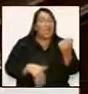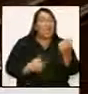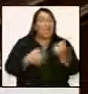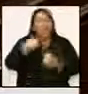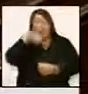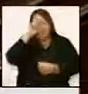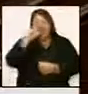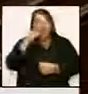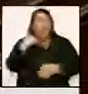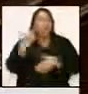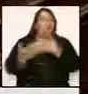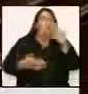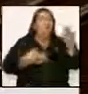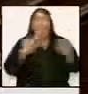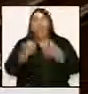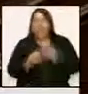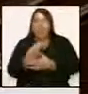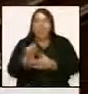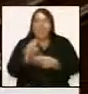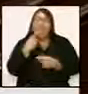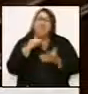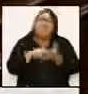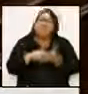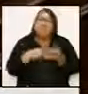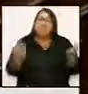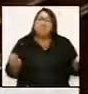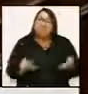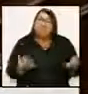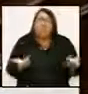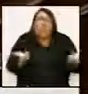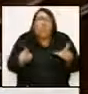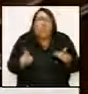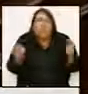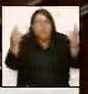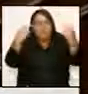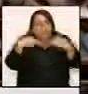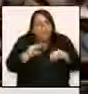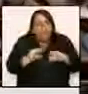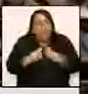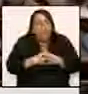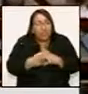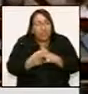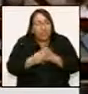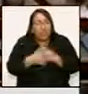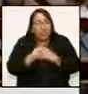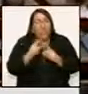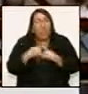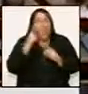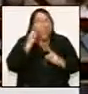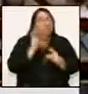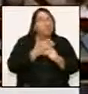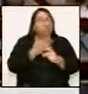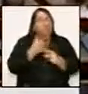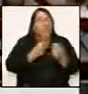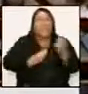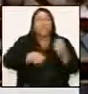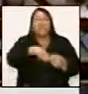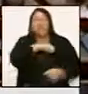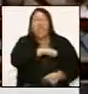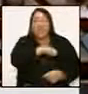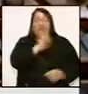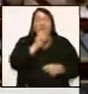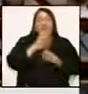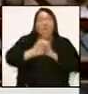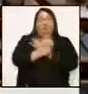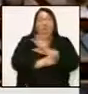y Poemas Modernos analiza el origen y la evolución de los diferentes ritmos españoles y